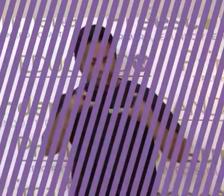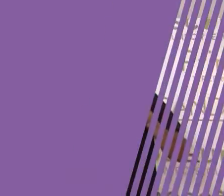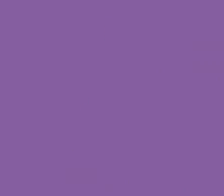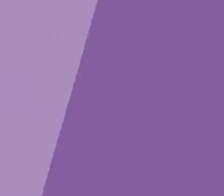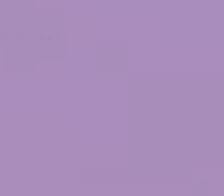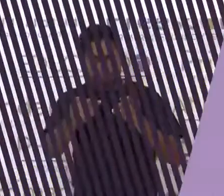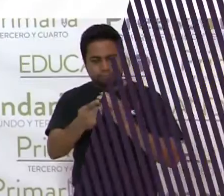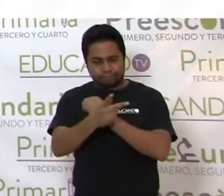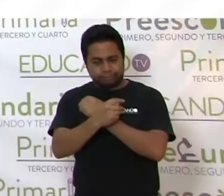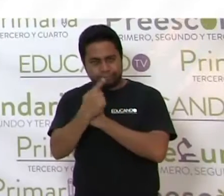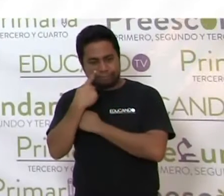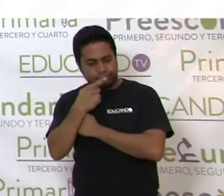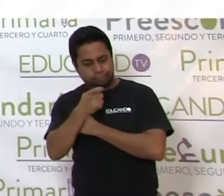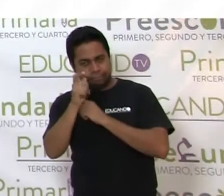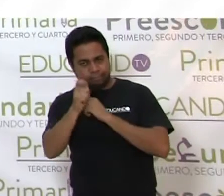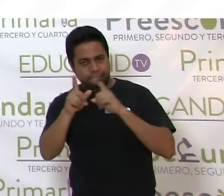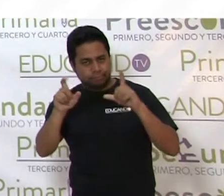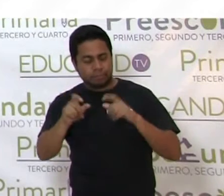imagen.